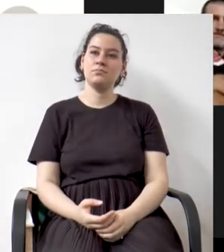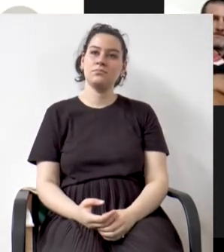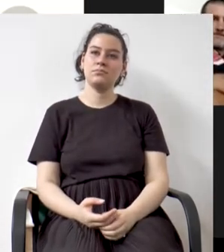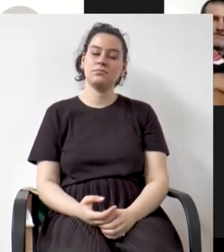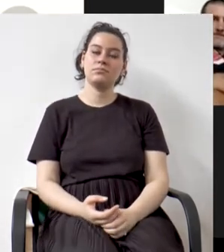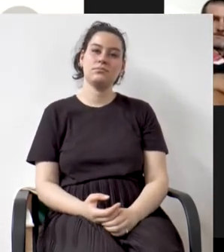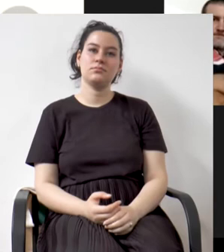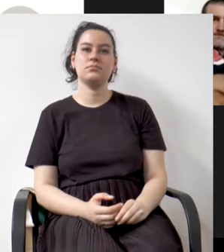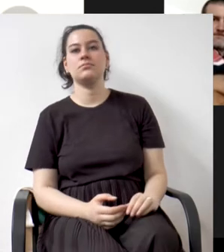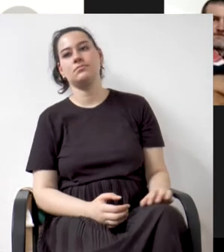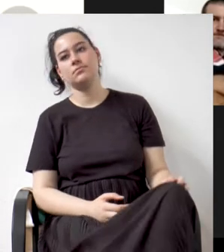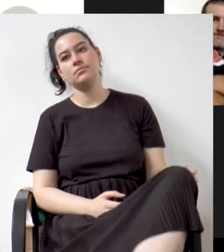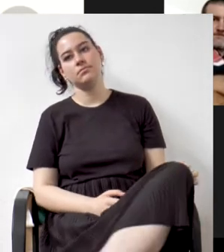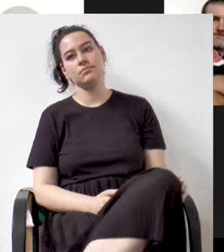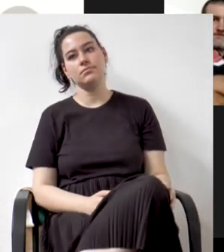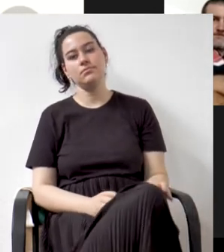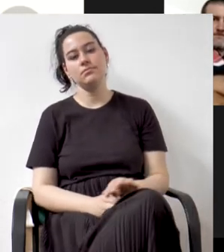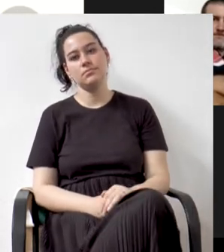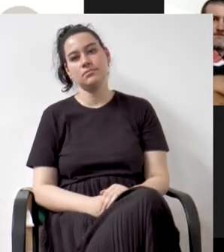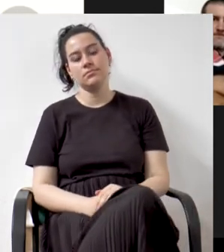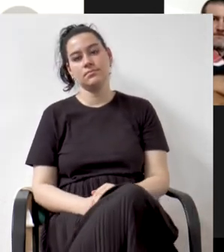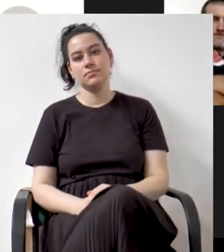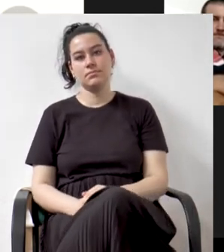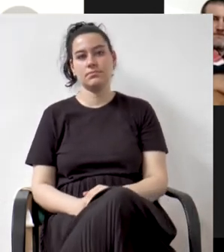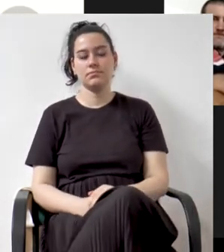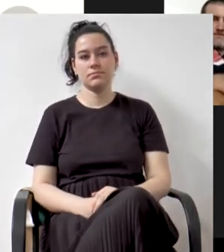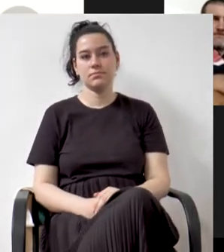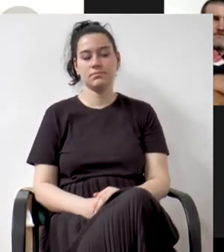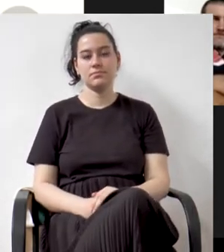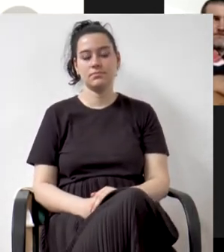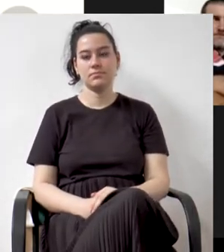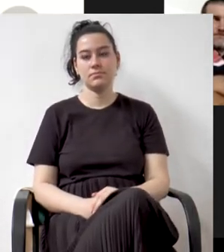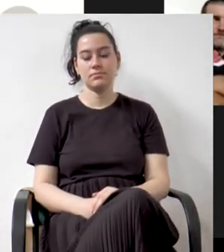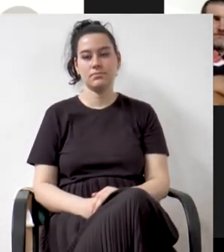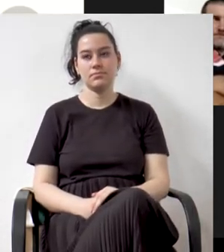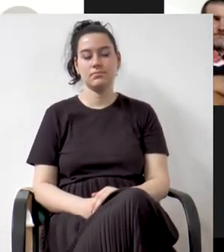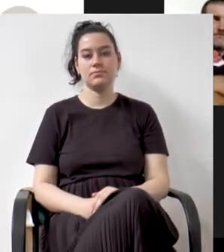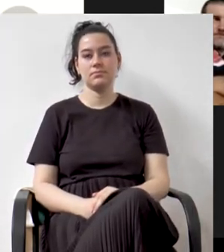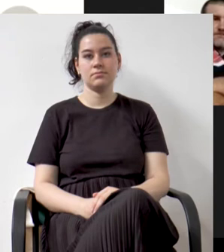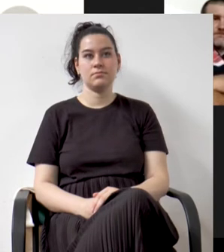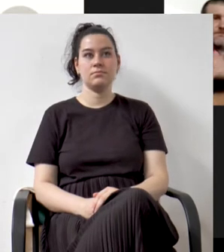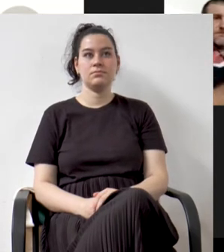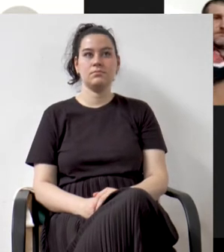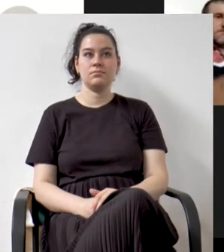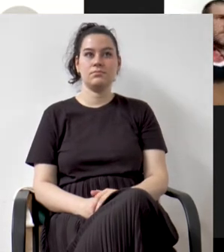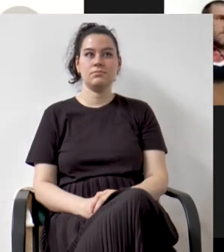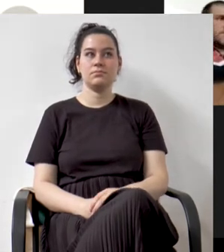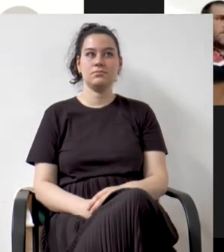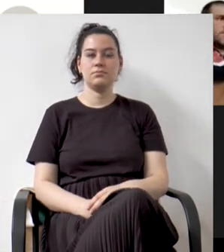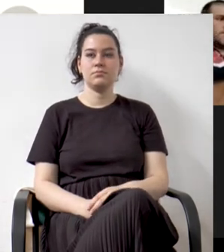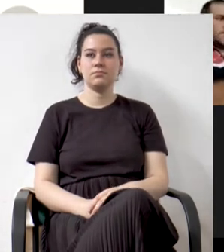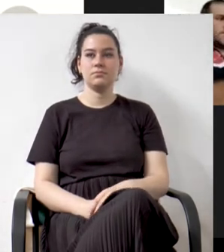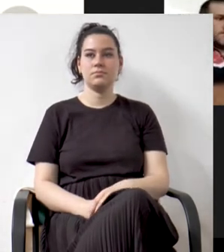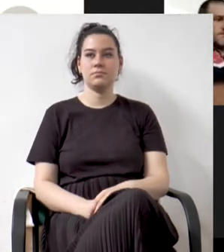Si les parece, seguimos con Isabel Barreto y si tienen alguna pregunta para Joaquín, o